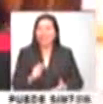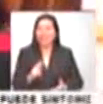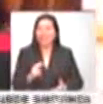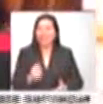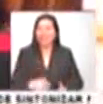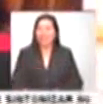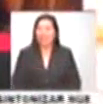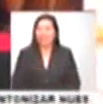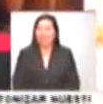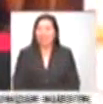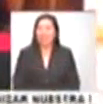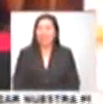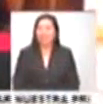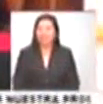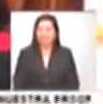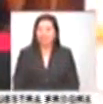III.